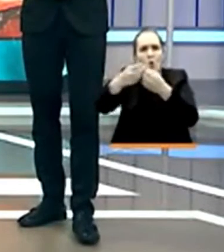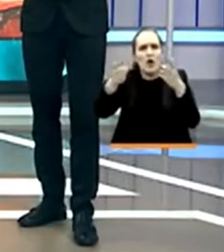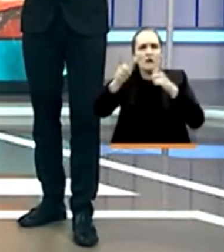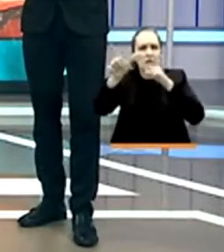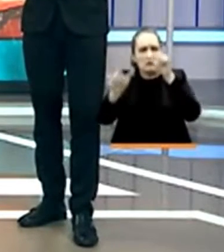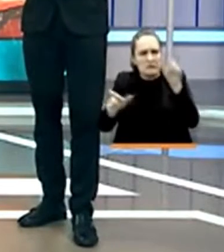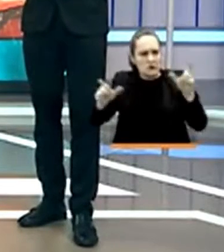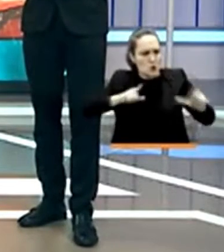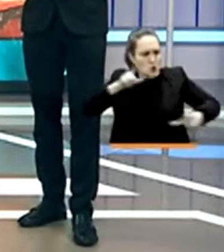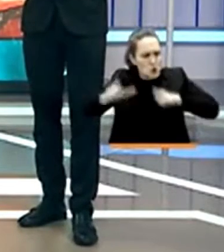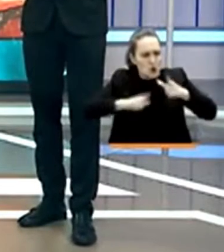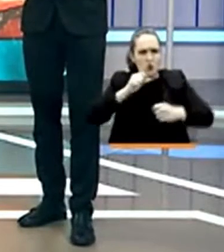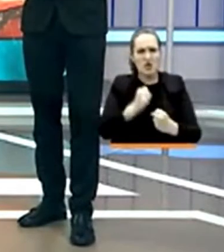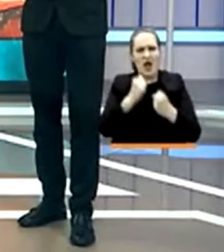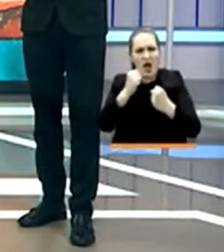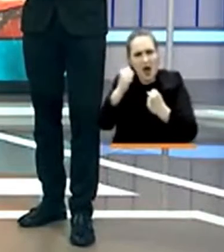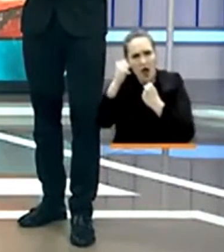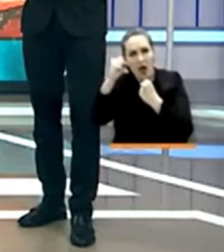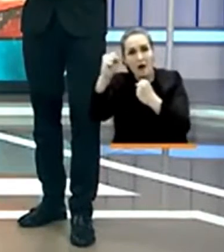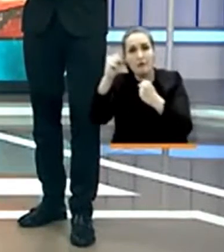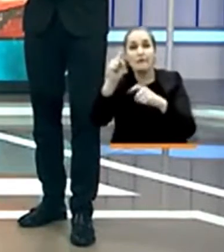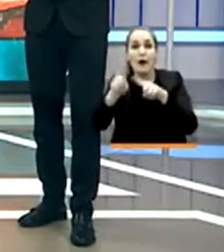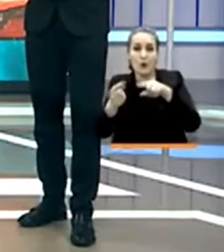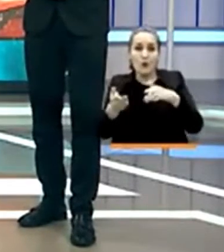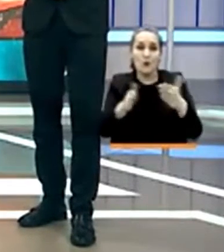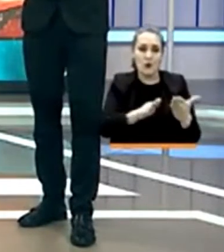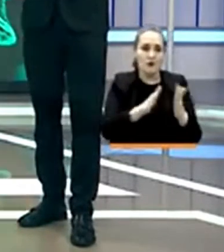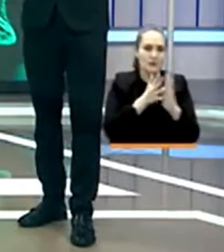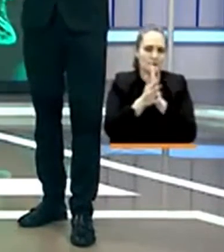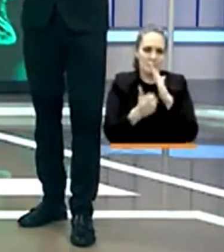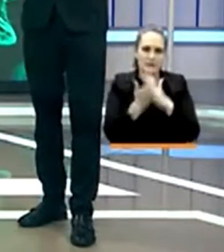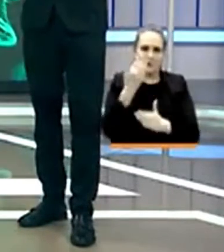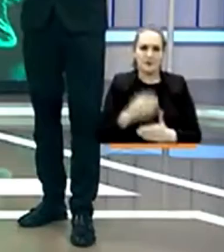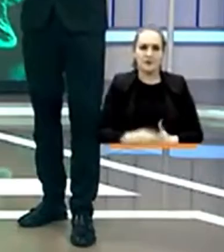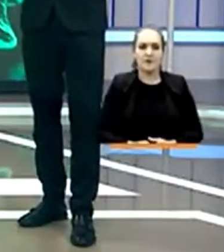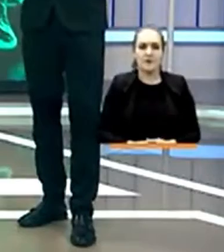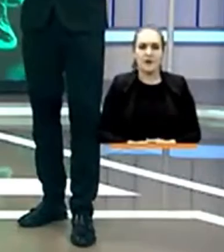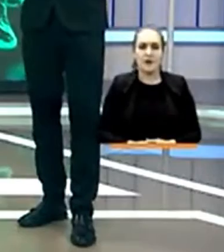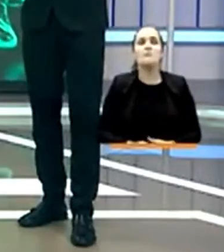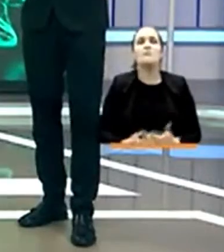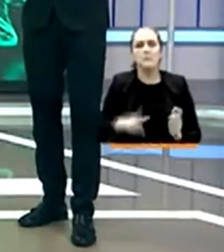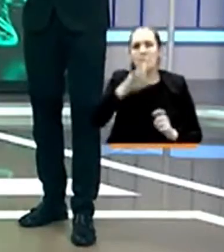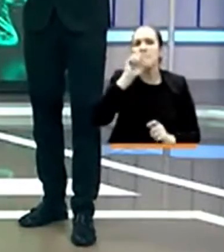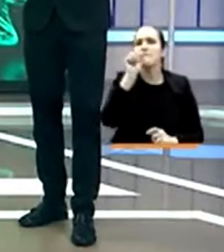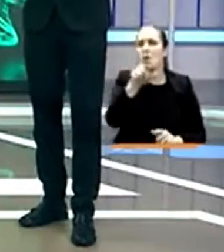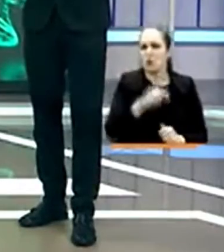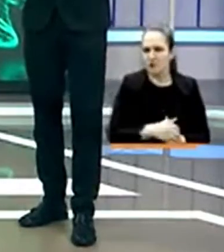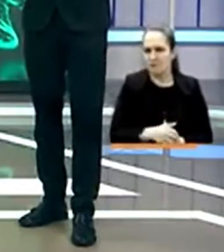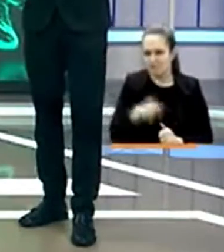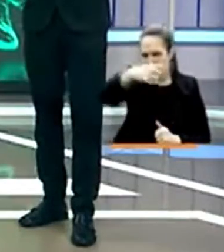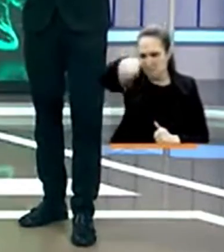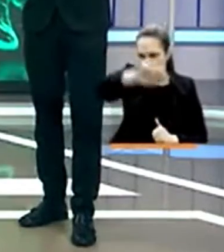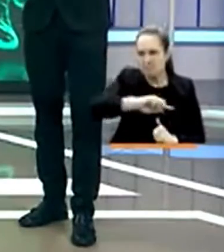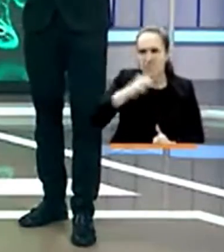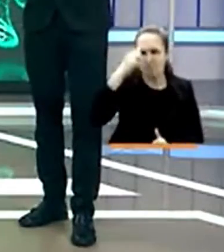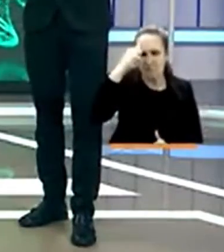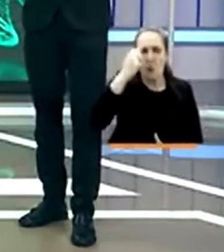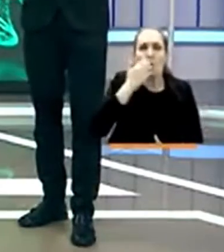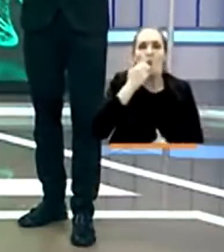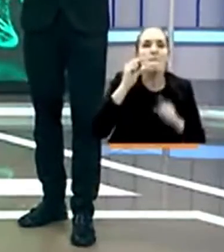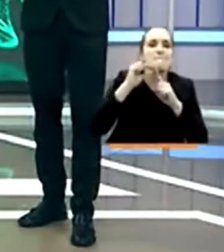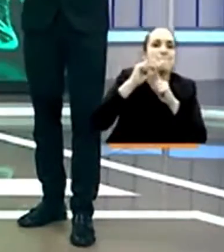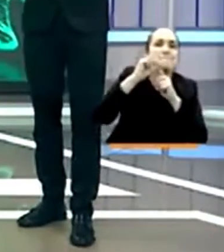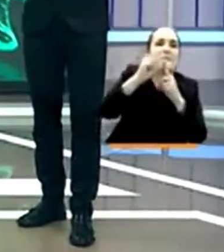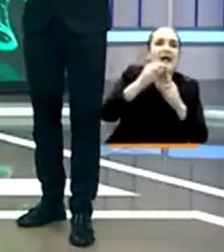contra la enfermedad. Muchos de ellos murieron. Iniciamos. ¿Qué sienten ustedes, televidentes, al escuchar las